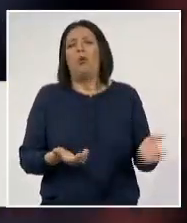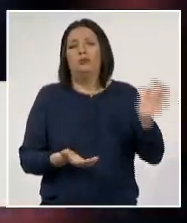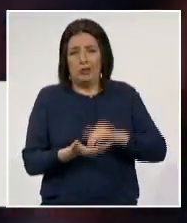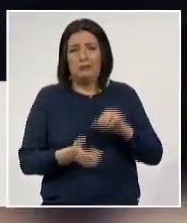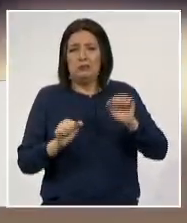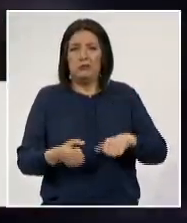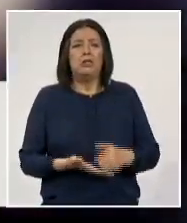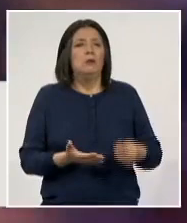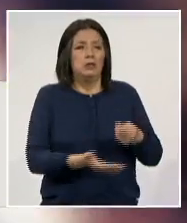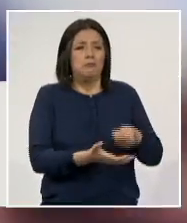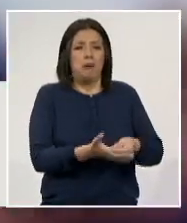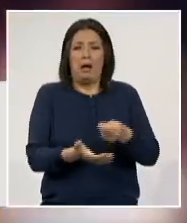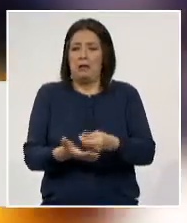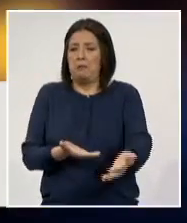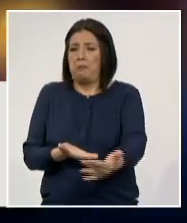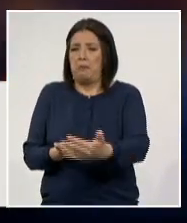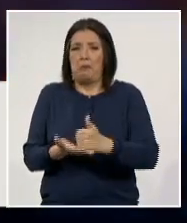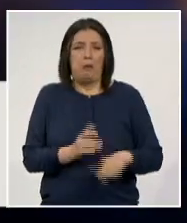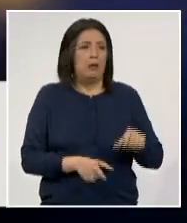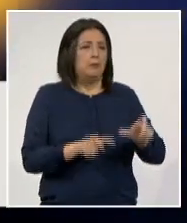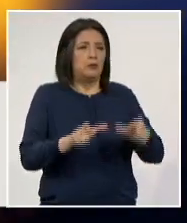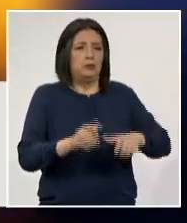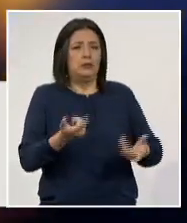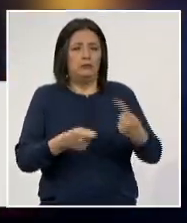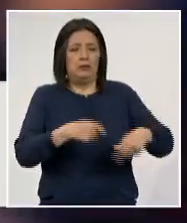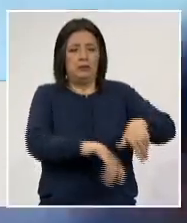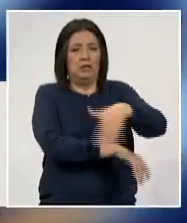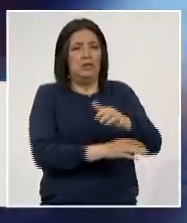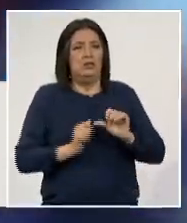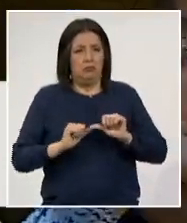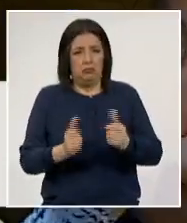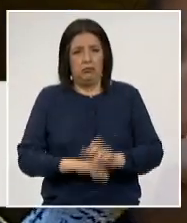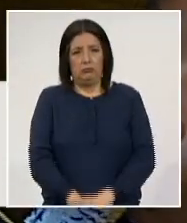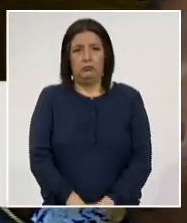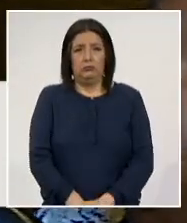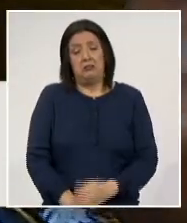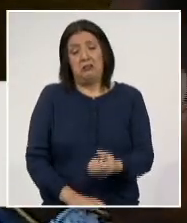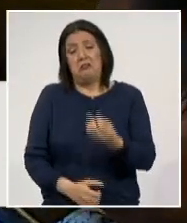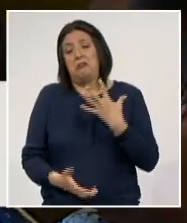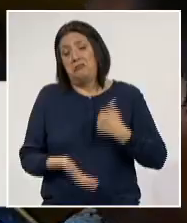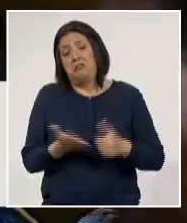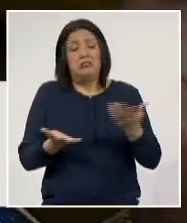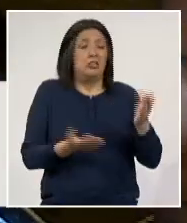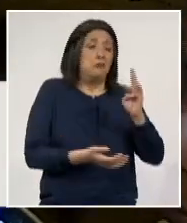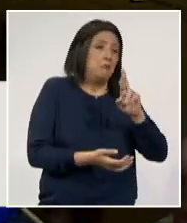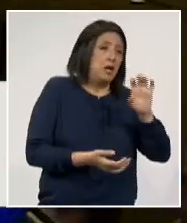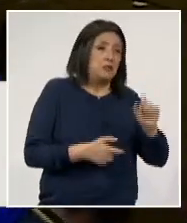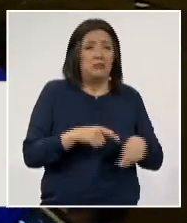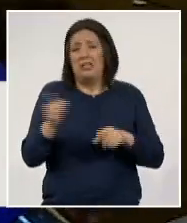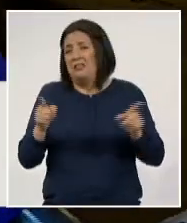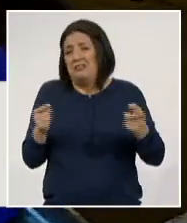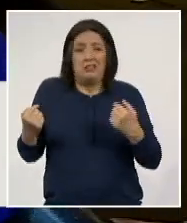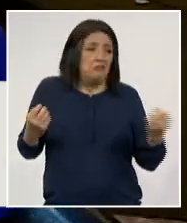ya que el cobro de cupos entre comerciantes informales continúa. Dicen que es gente de Barrios Altos, dicen que es gente